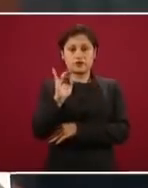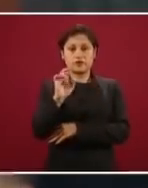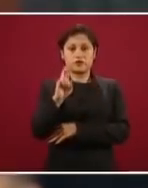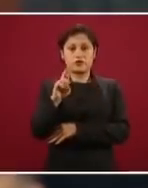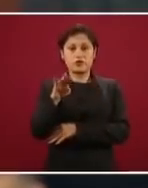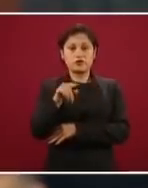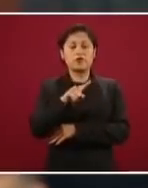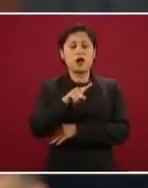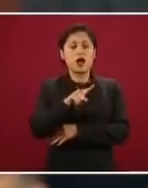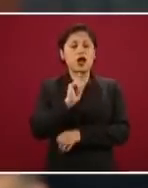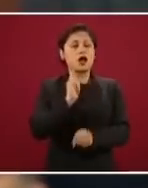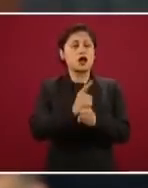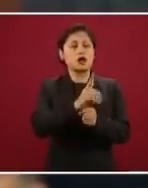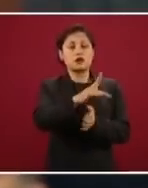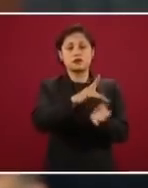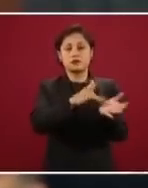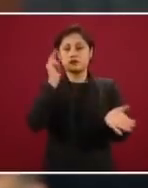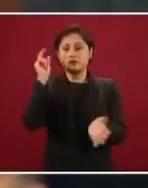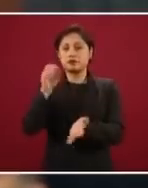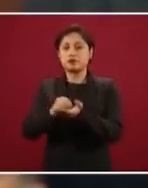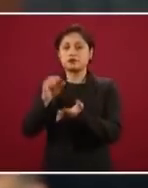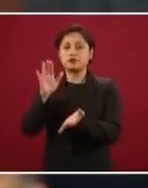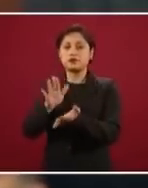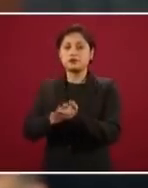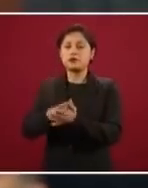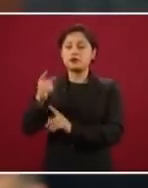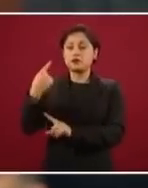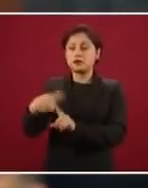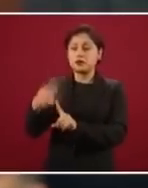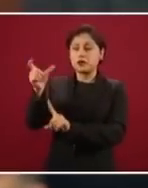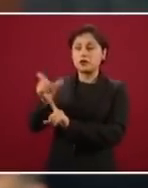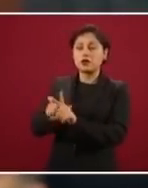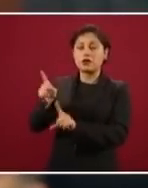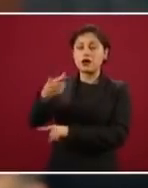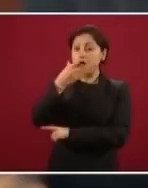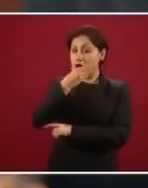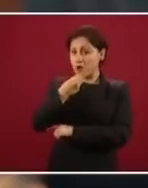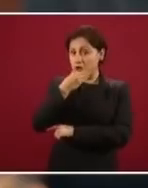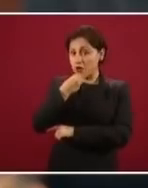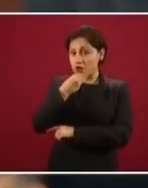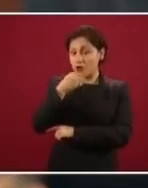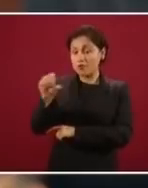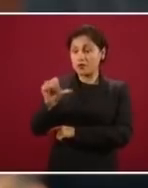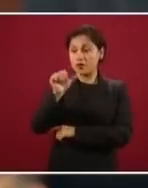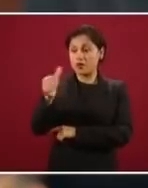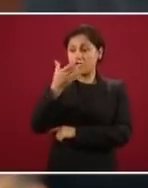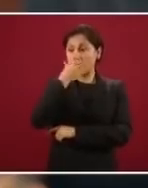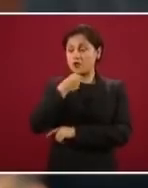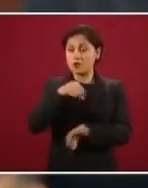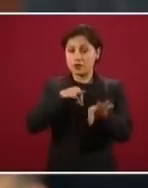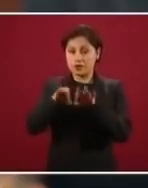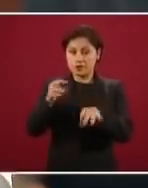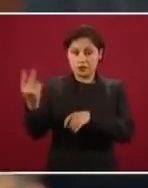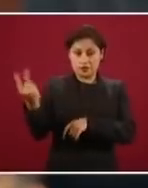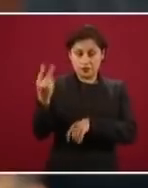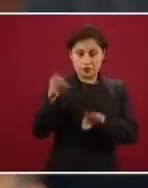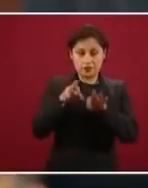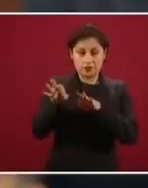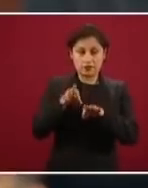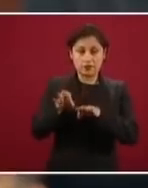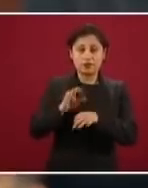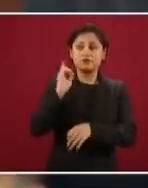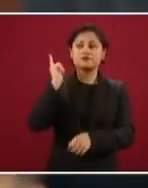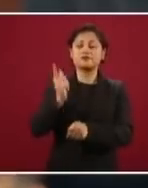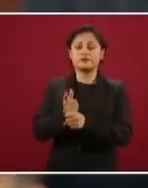donde están despidiendo este señor a estos dos trabajadores y bueno